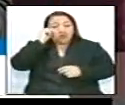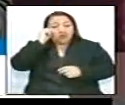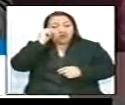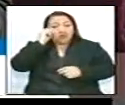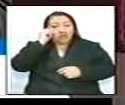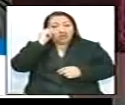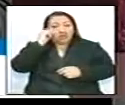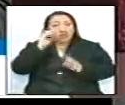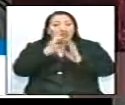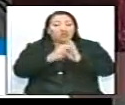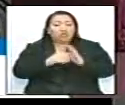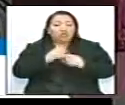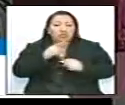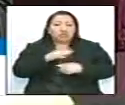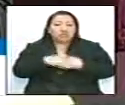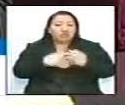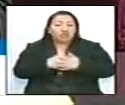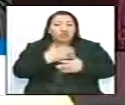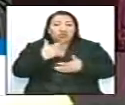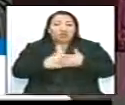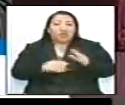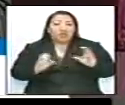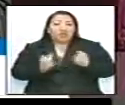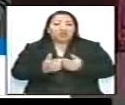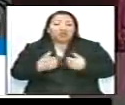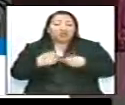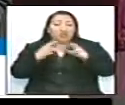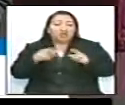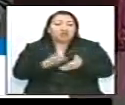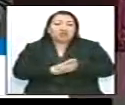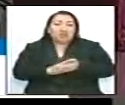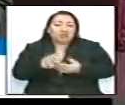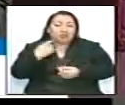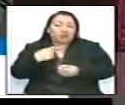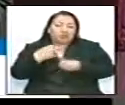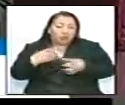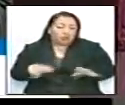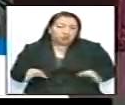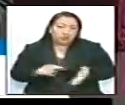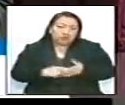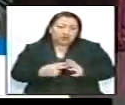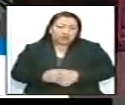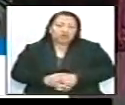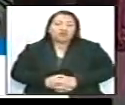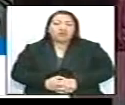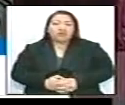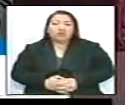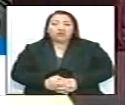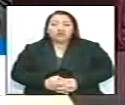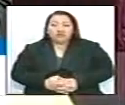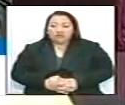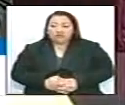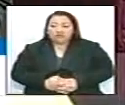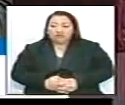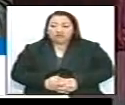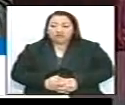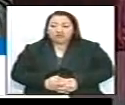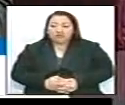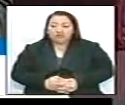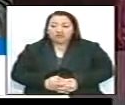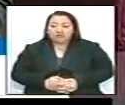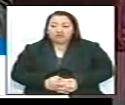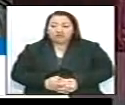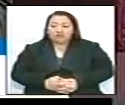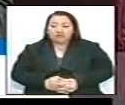bueno, y decidimos que el Congreso no tiene razón de ser. Porque algunas argumentaciones van por el lado de